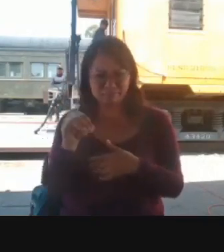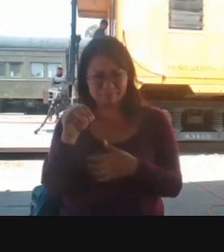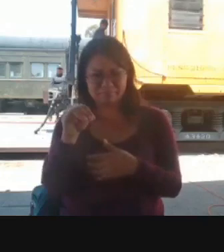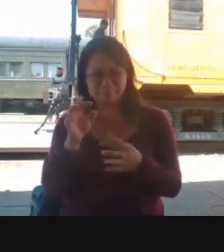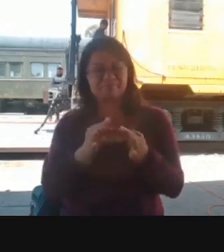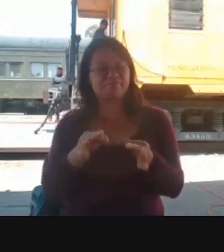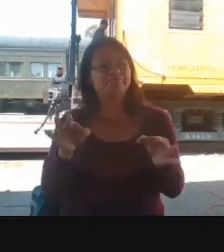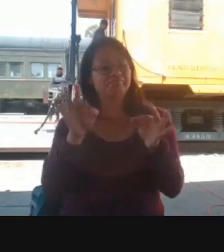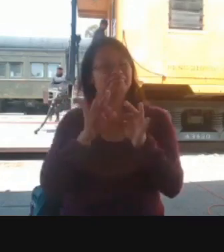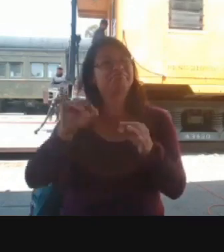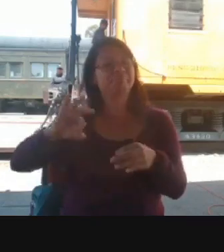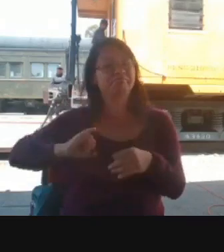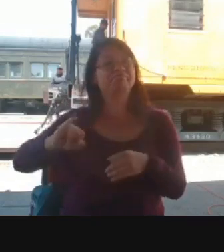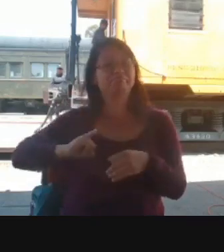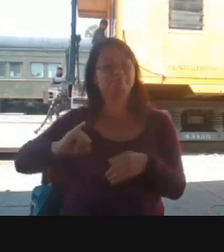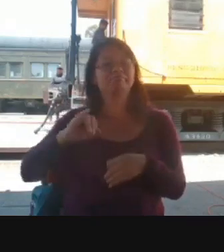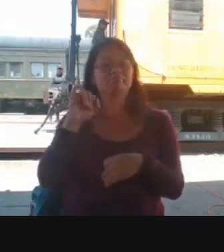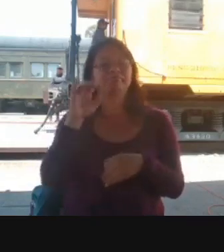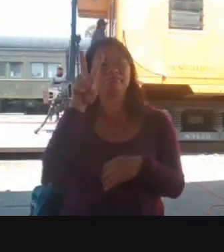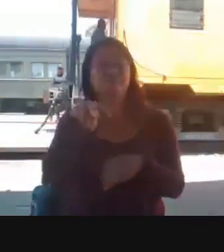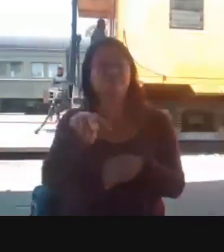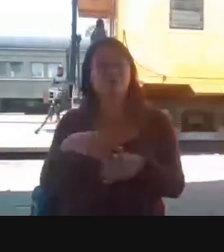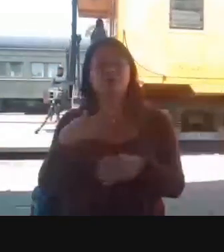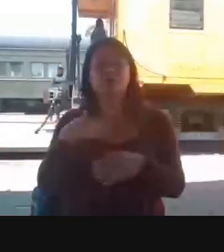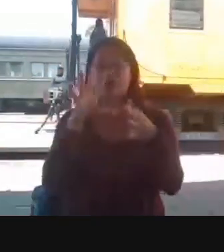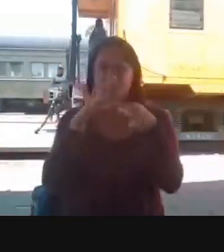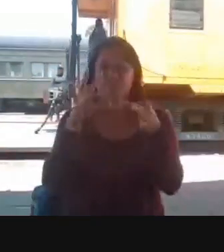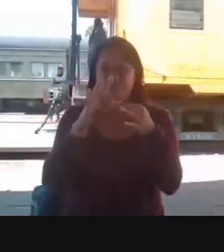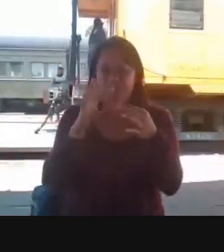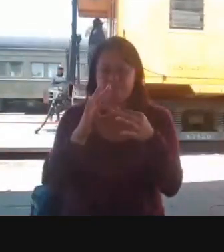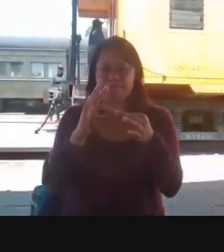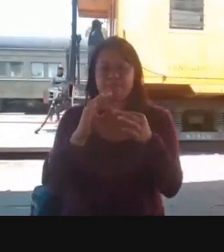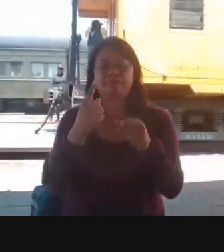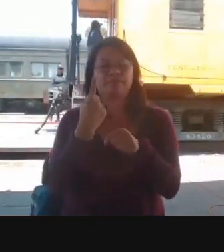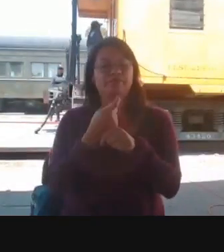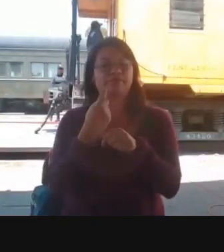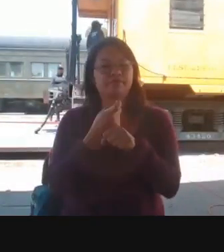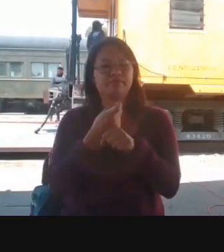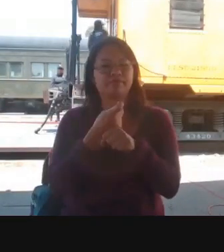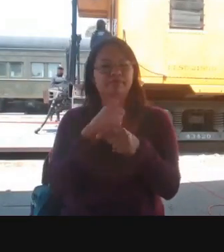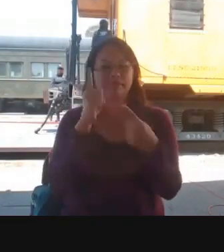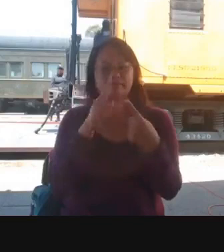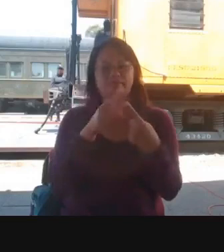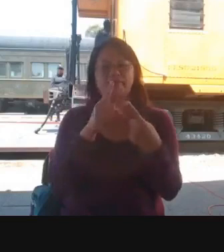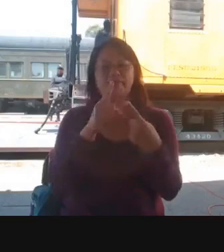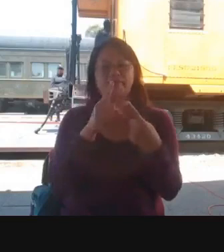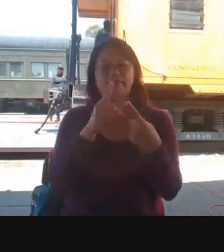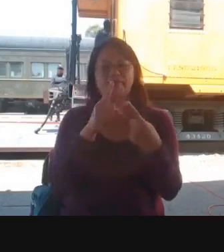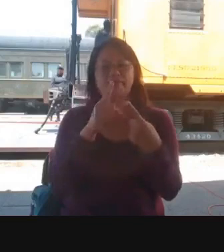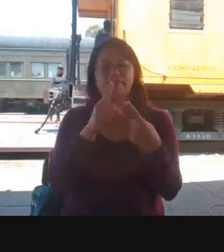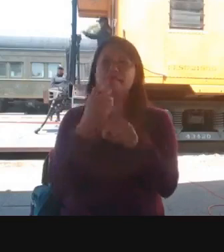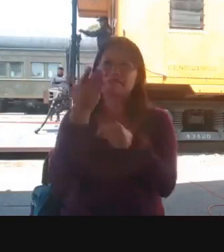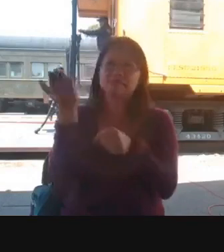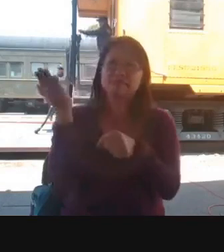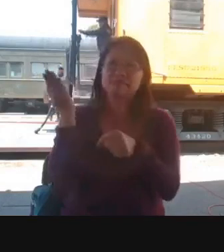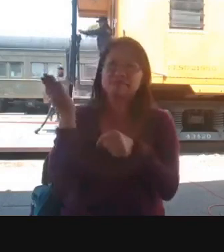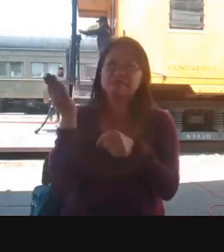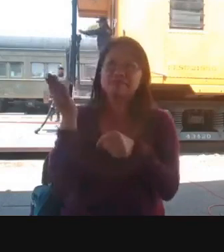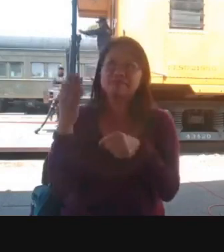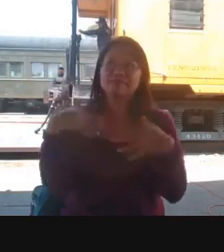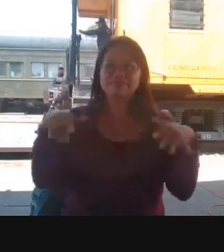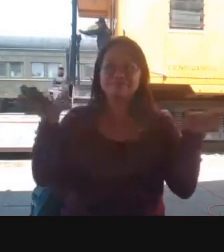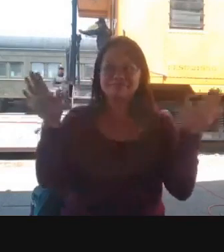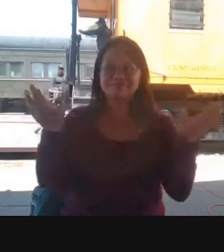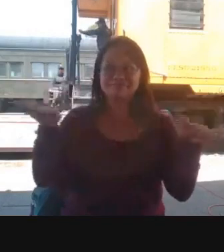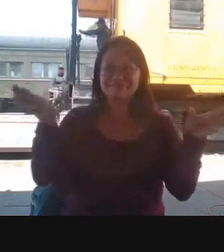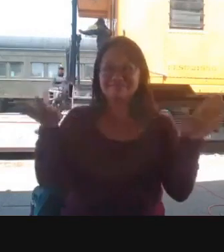verdad, qué interesante. Pues les voy a contar un poco, primero sobre los invitados que tenemos aquí con nosotros, los invitados emplumados.